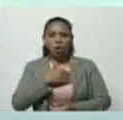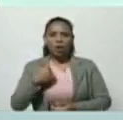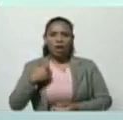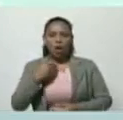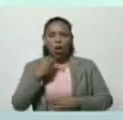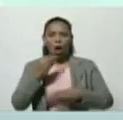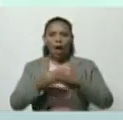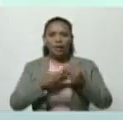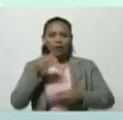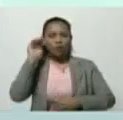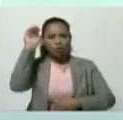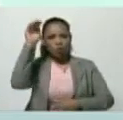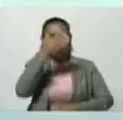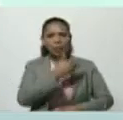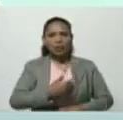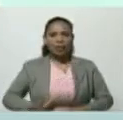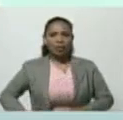presidente.